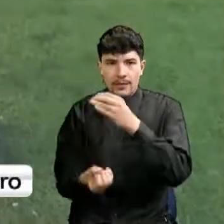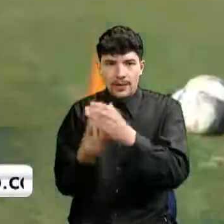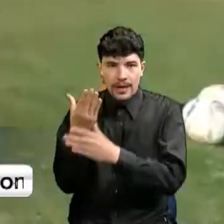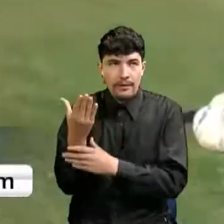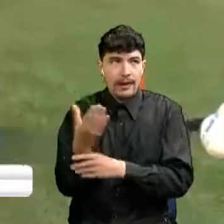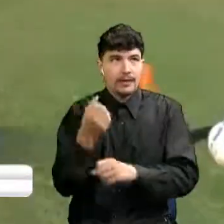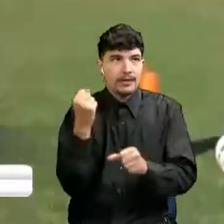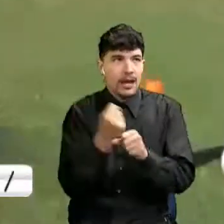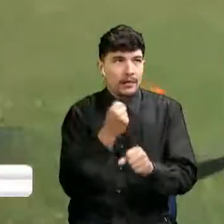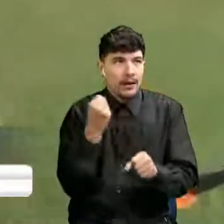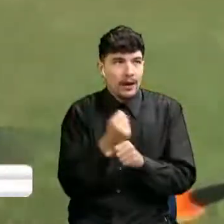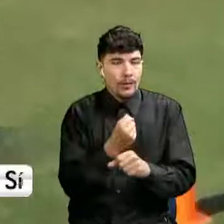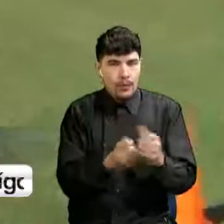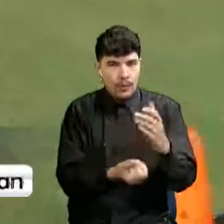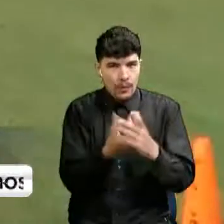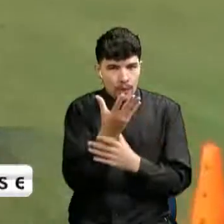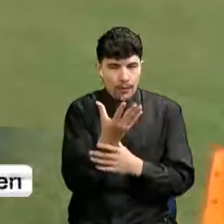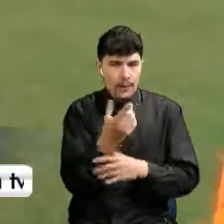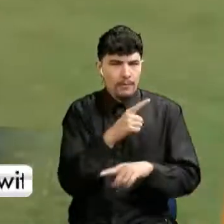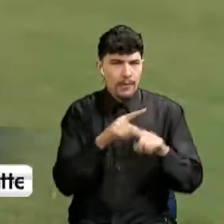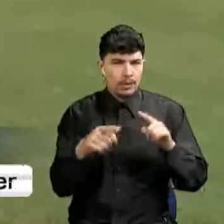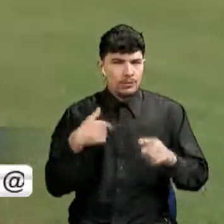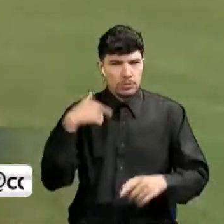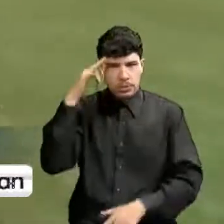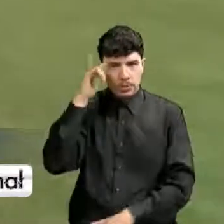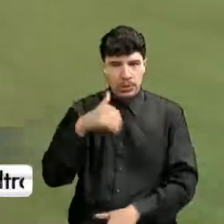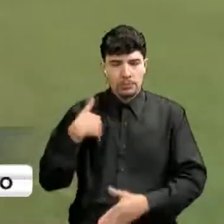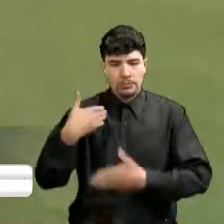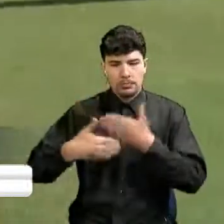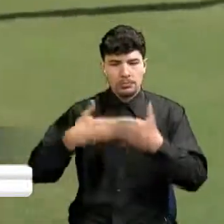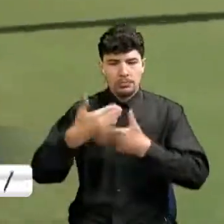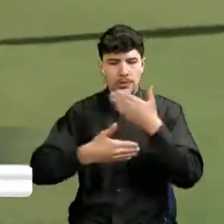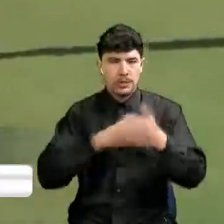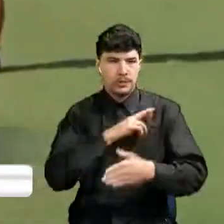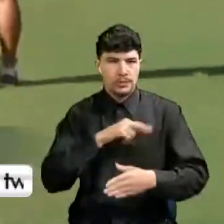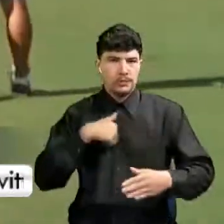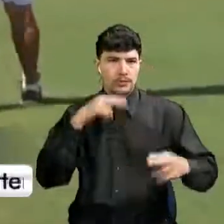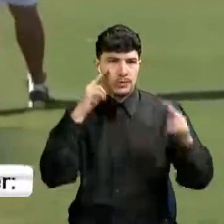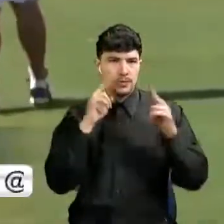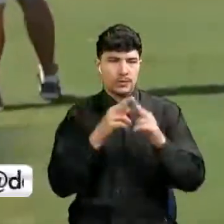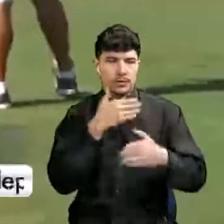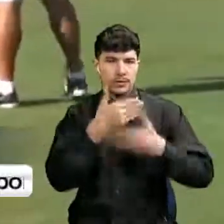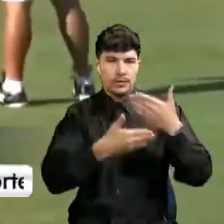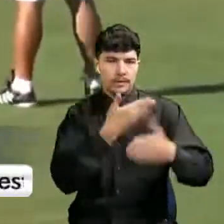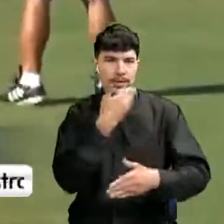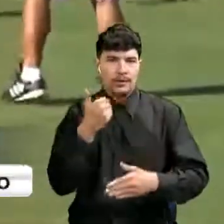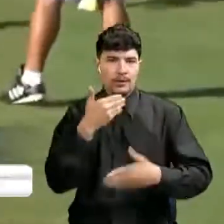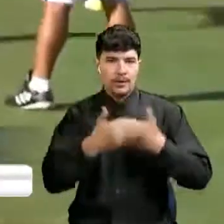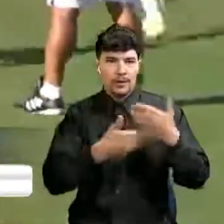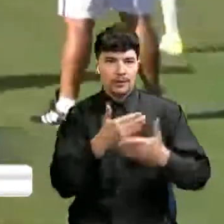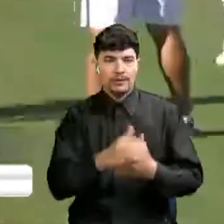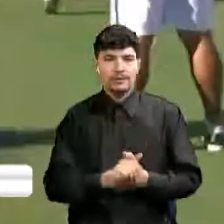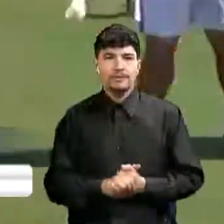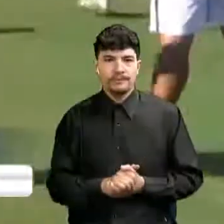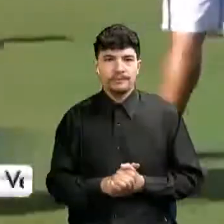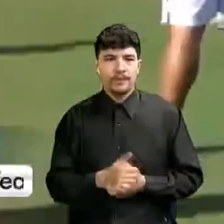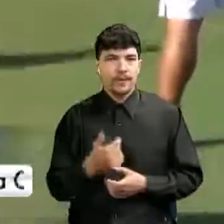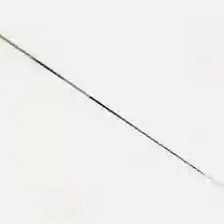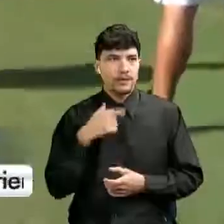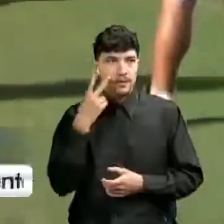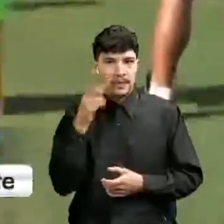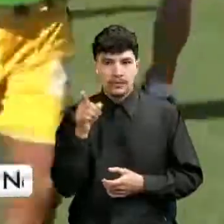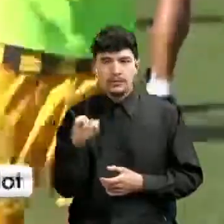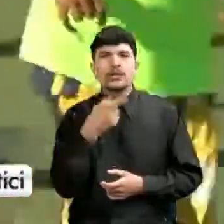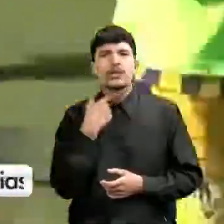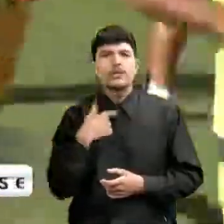nuevos pero creo que a medida que nos vayamos conociendo va a ser mucho mejor se nota a leguas que el profe le